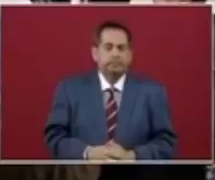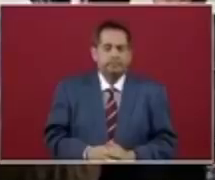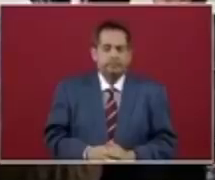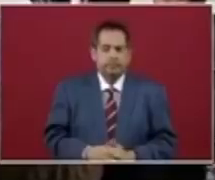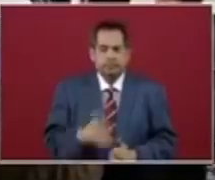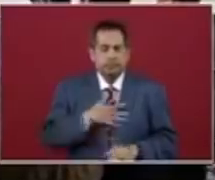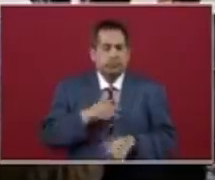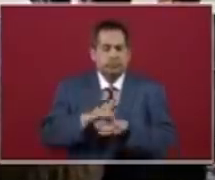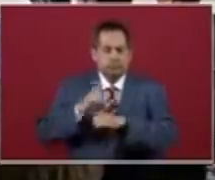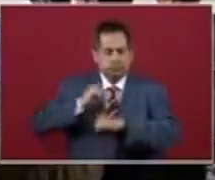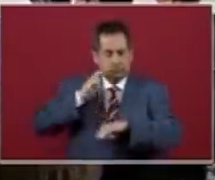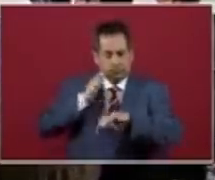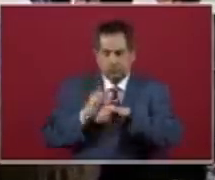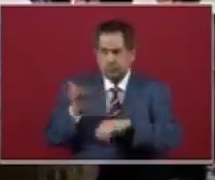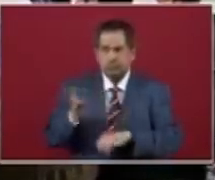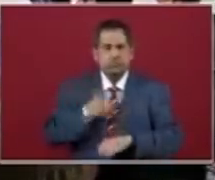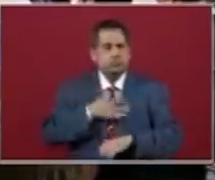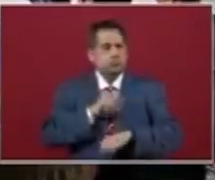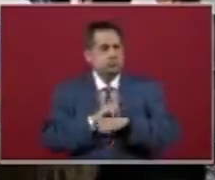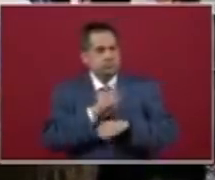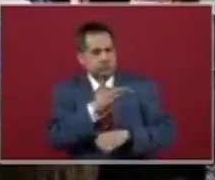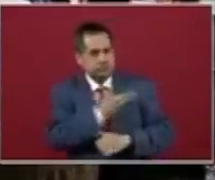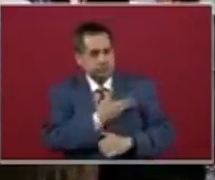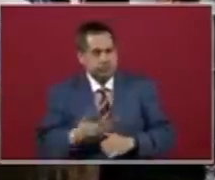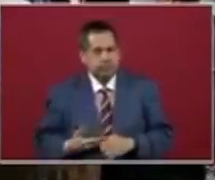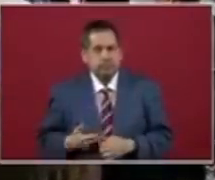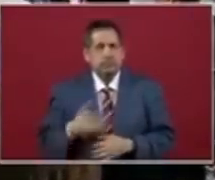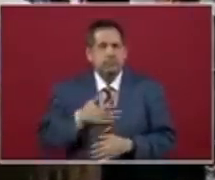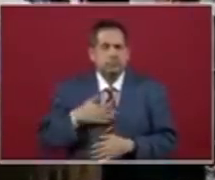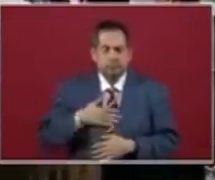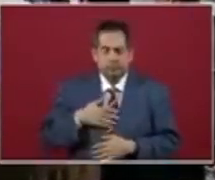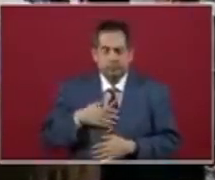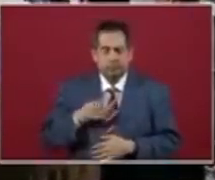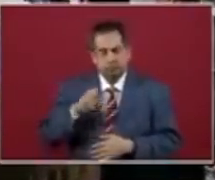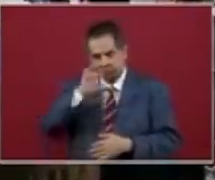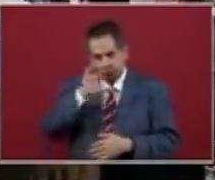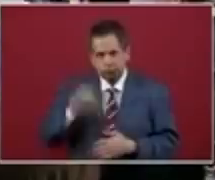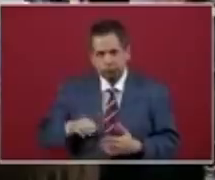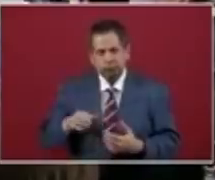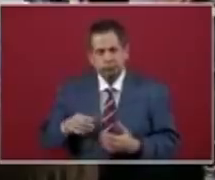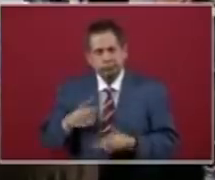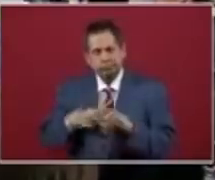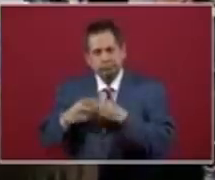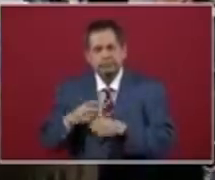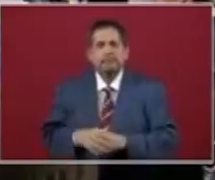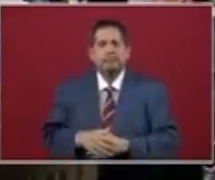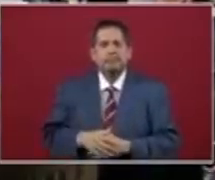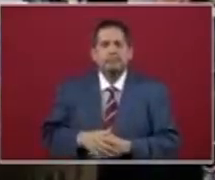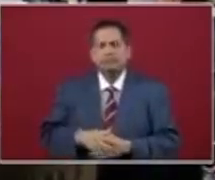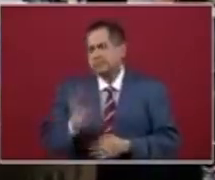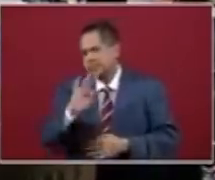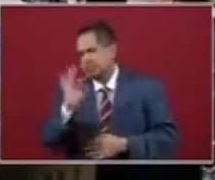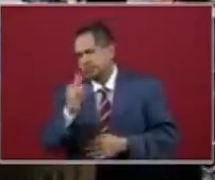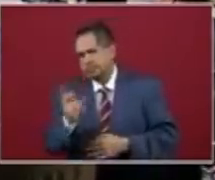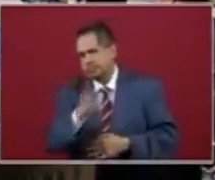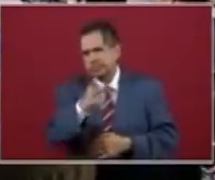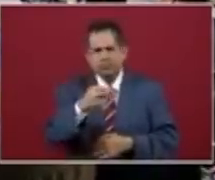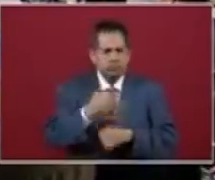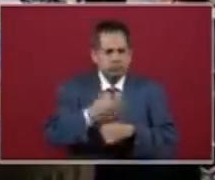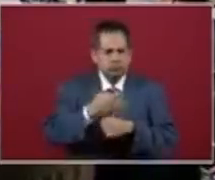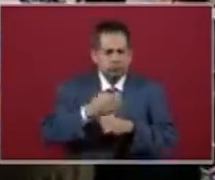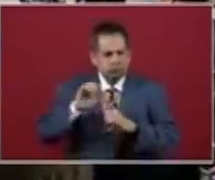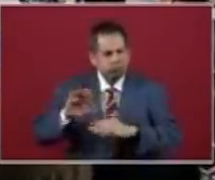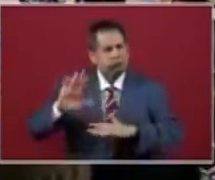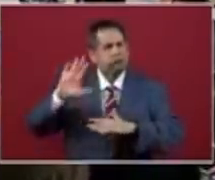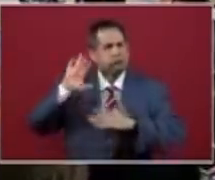Buenos días, canciller. Buenos días, presidente. Vicente Serrano, de Sin Censura, en Chicago. ¿Podría haber un compromiso hoy aquí